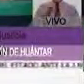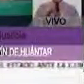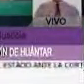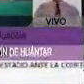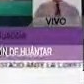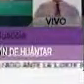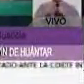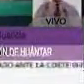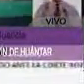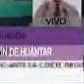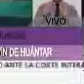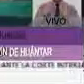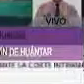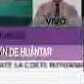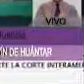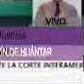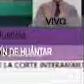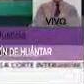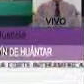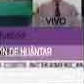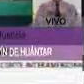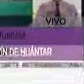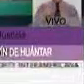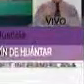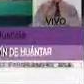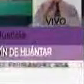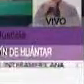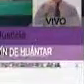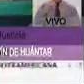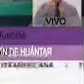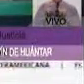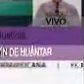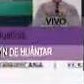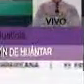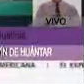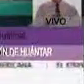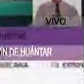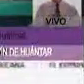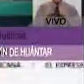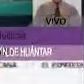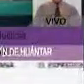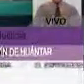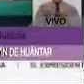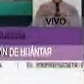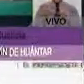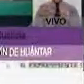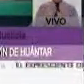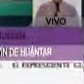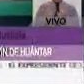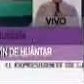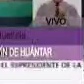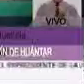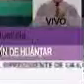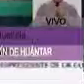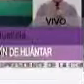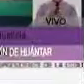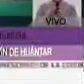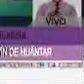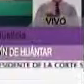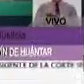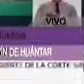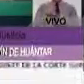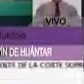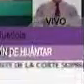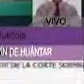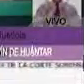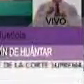en temas de tal trascendencia nacional, cuando el Estado en su conjunto es llevado a juicio internacional en una